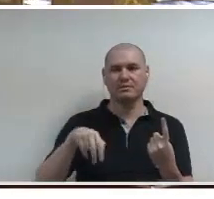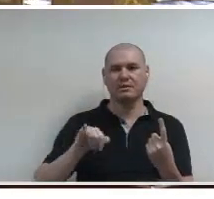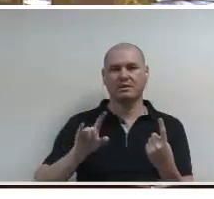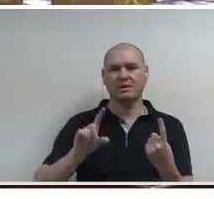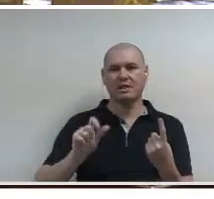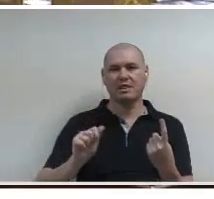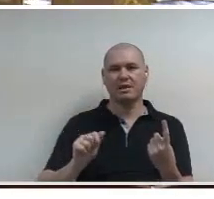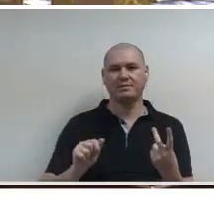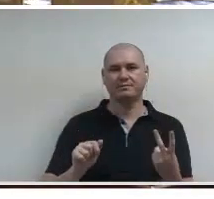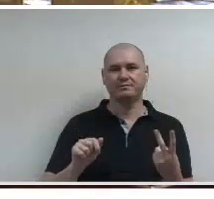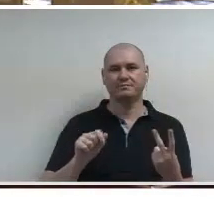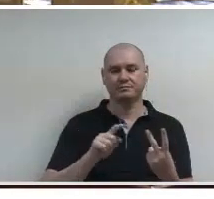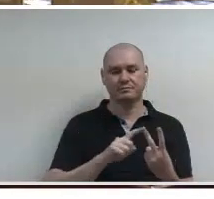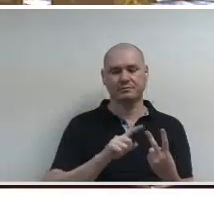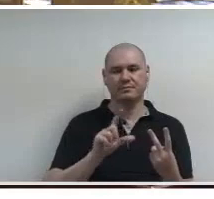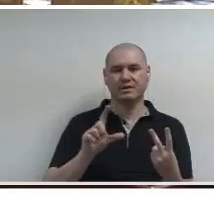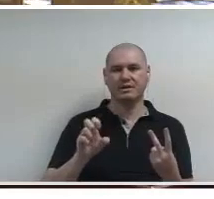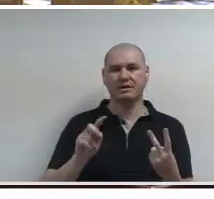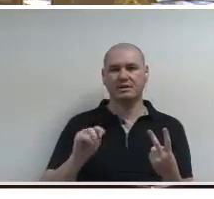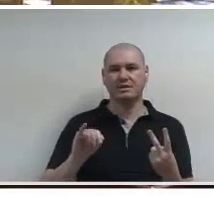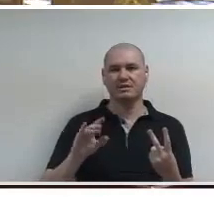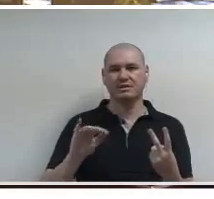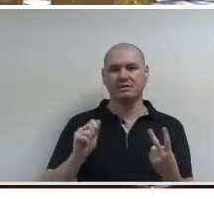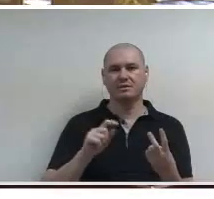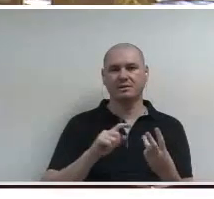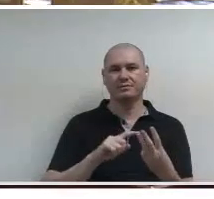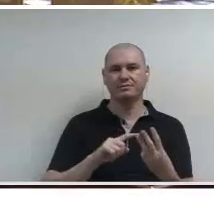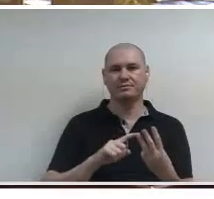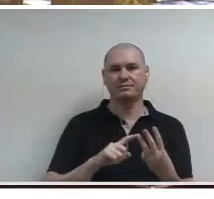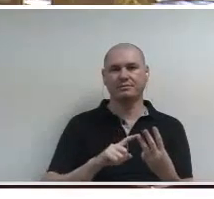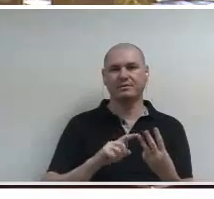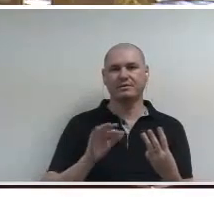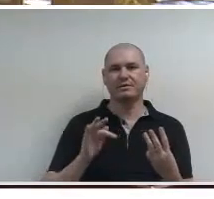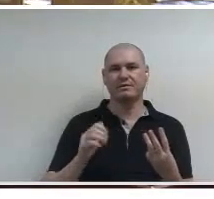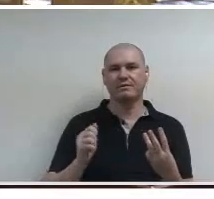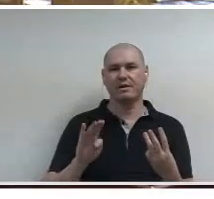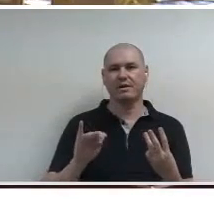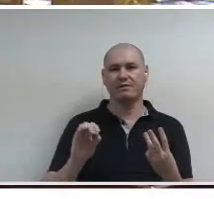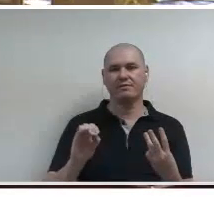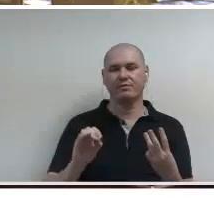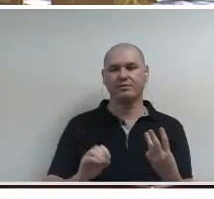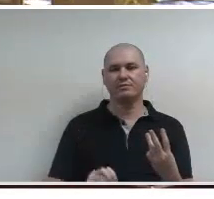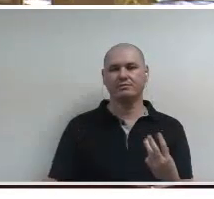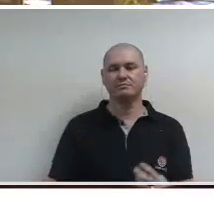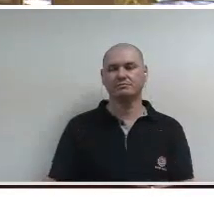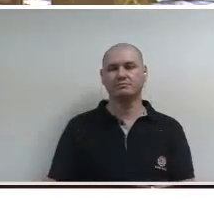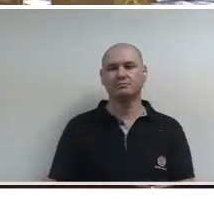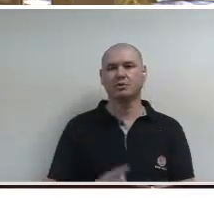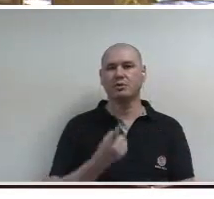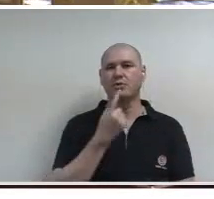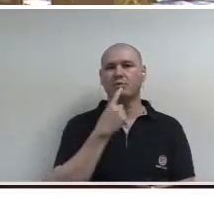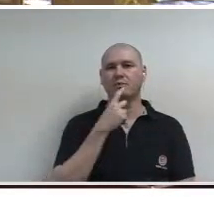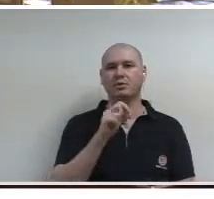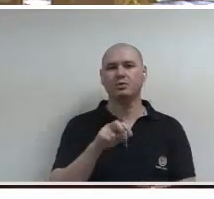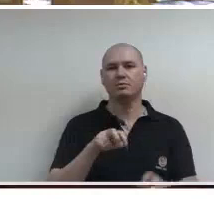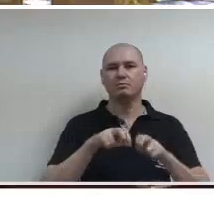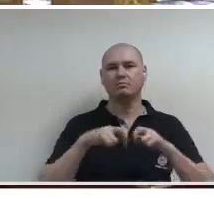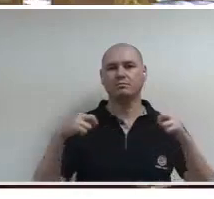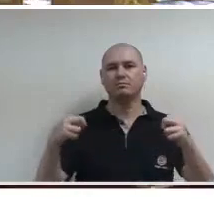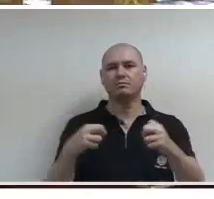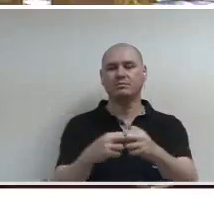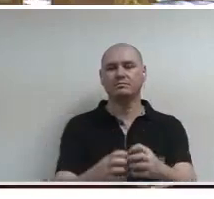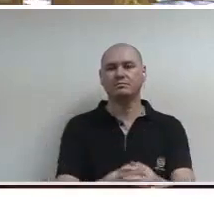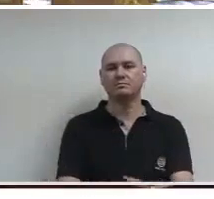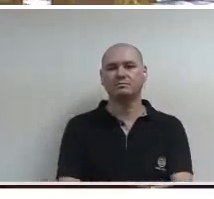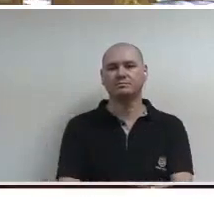Hilda Huelga Romero, abogada Leticia Beatriz Jara Carísimo, abogado Fabio Echegaray Silva.